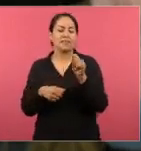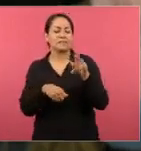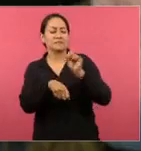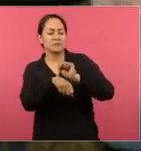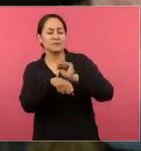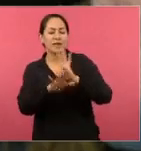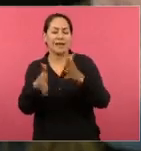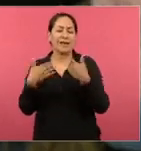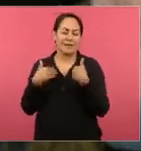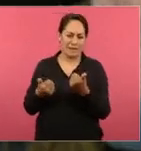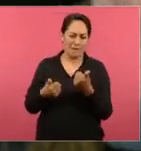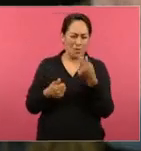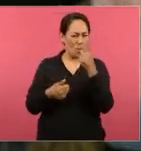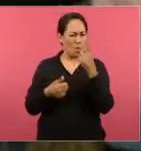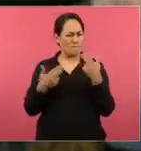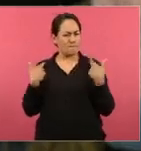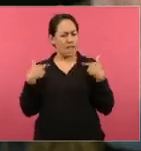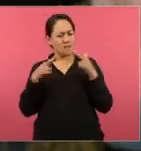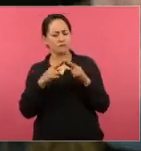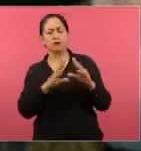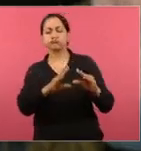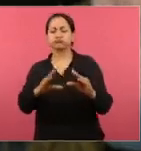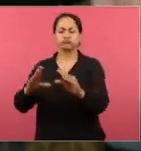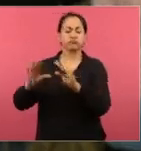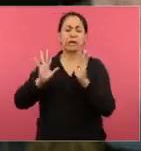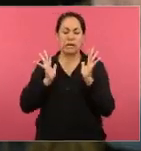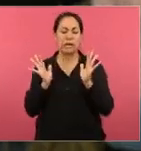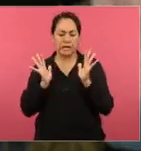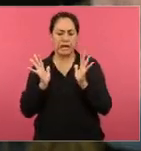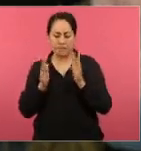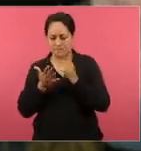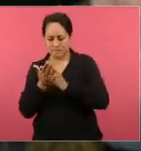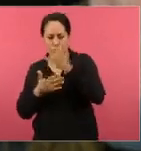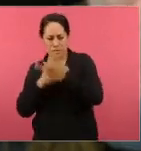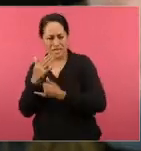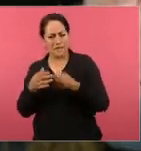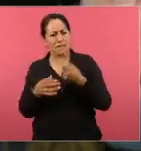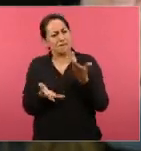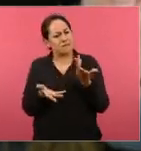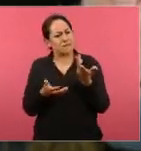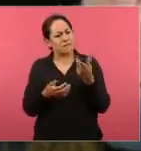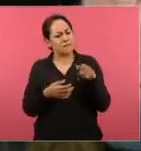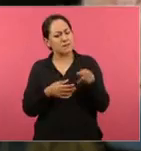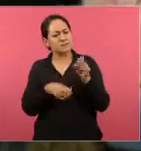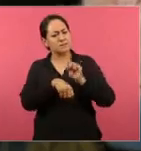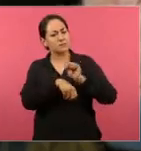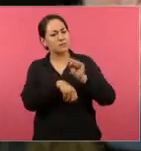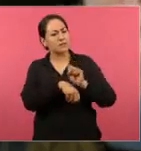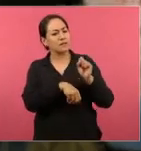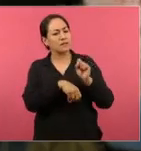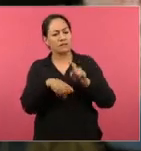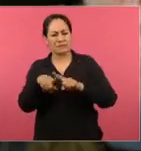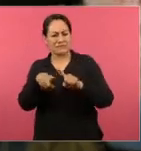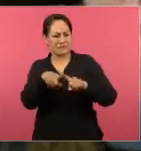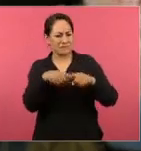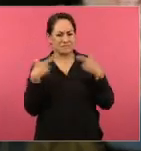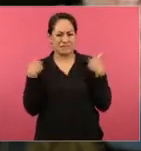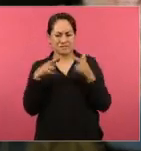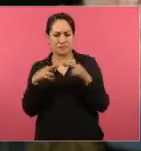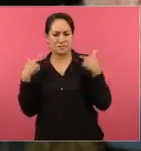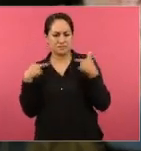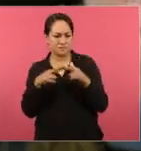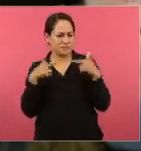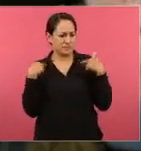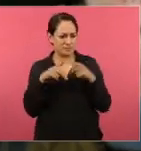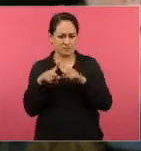el salón, sean salones multigrado incluso, que aplican estos proyectos, pero en secundaria son varios maestros y son